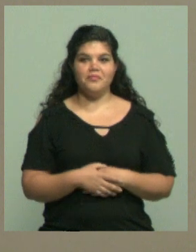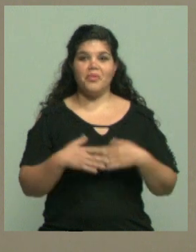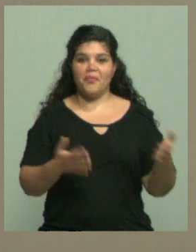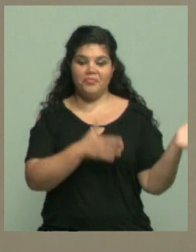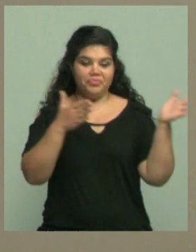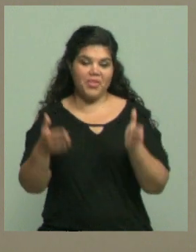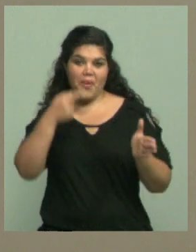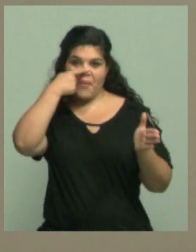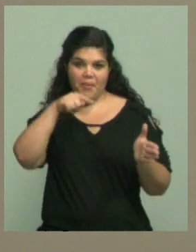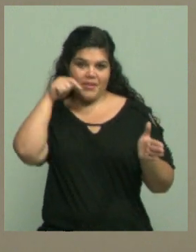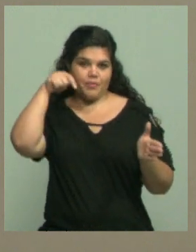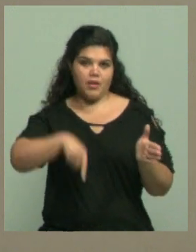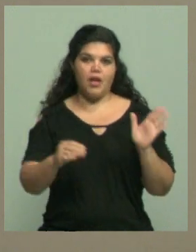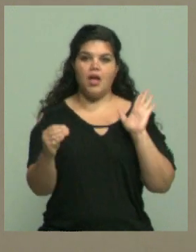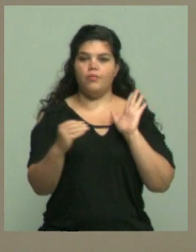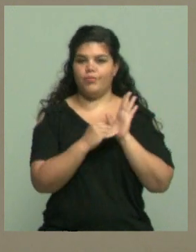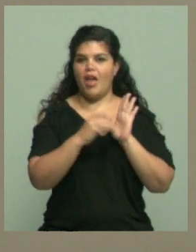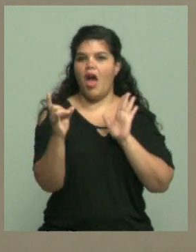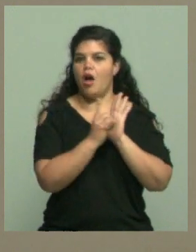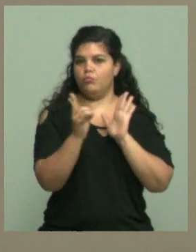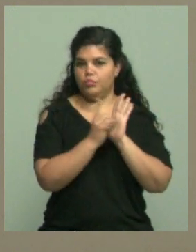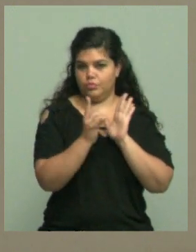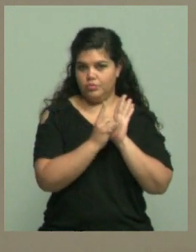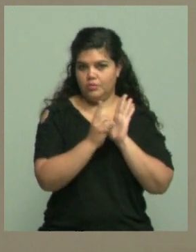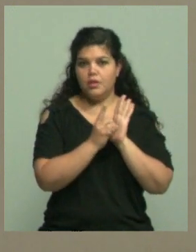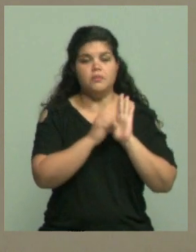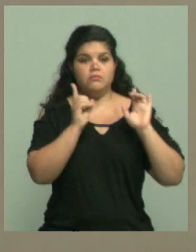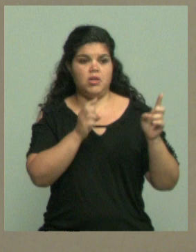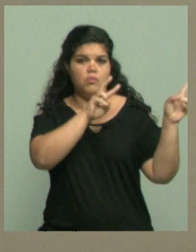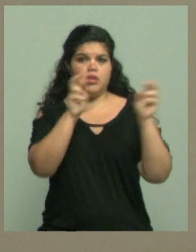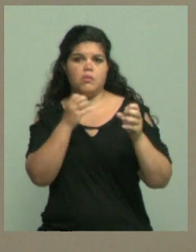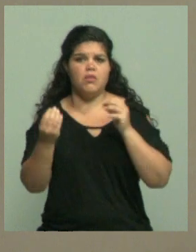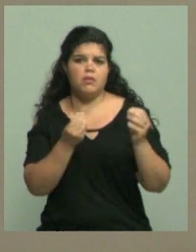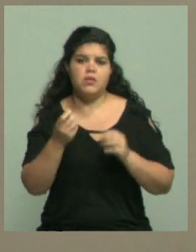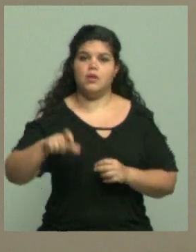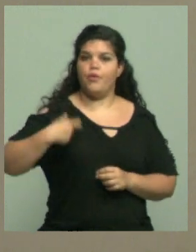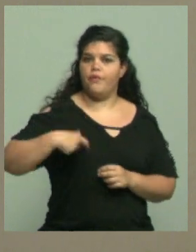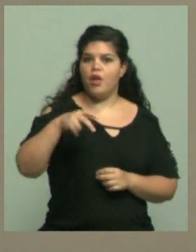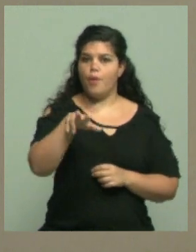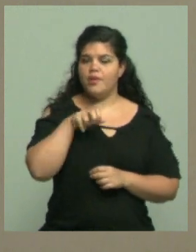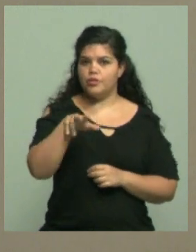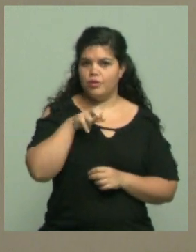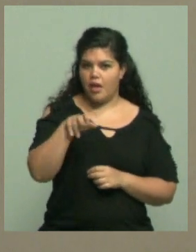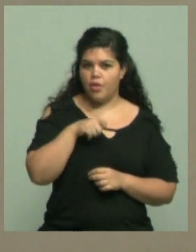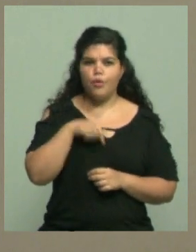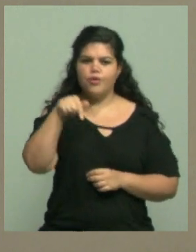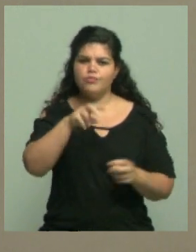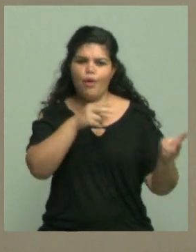Bueno, ya estamos en el último bloque de apuntes. Dijimos que íbamos a hablar de la situación de jubilados y pensionados, cómo están los saberes, teniendo en cuenta que